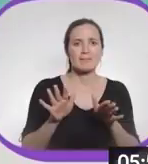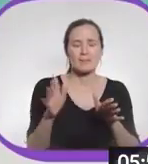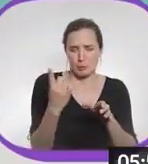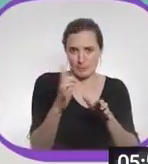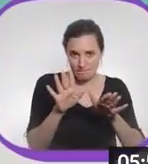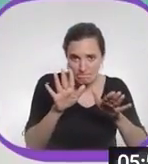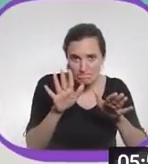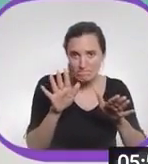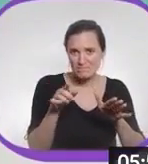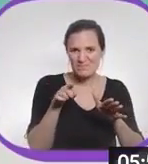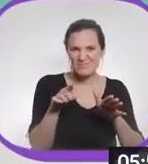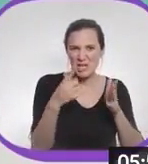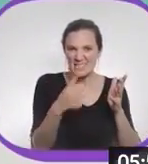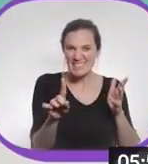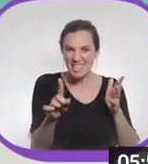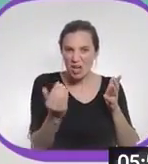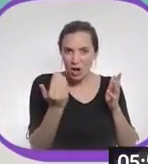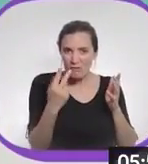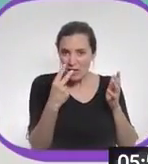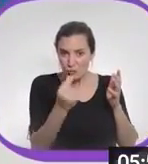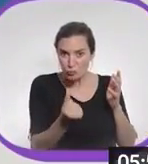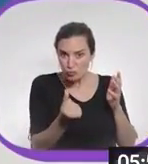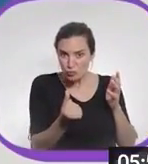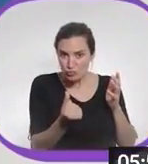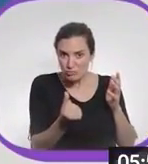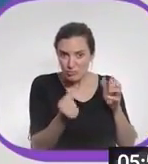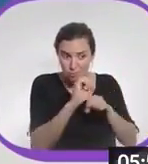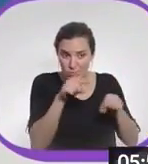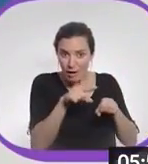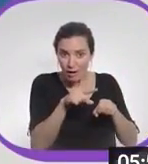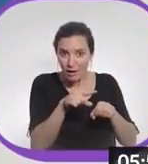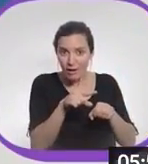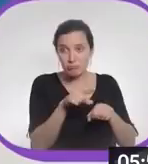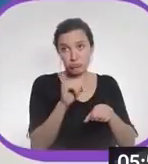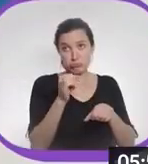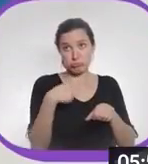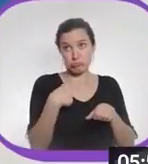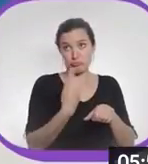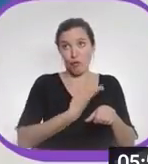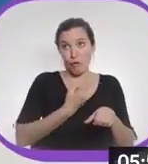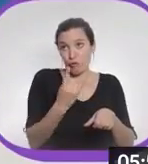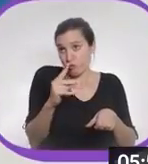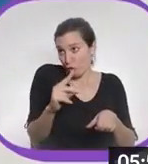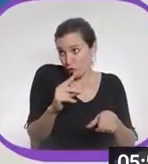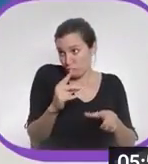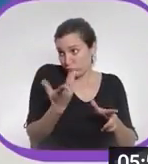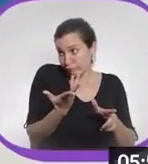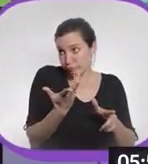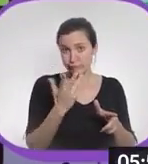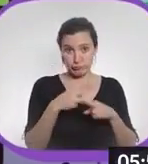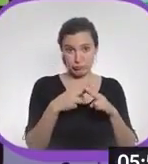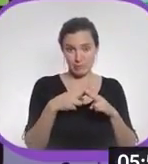¡Espera un minuto! ¡Eres el extraño bebé azul que quiso destruir a Timmy! ¡Mis amigos me dicen Fub! ¡Pero no tengo amigos, así que dime